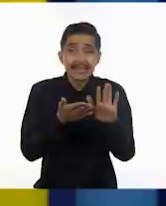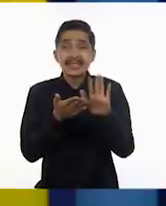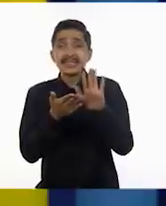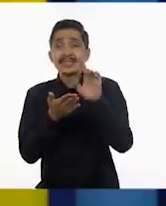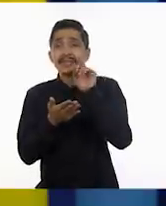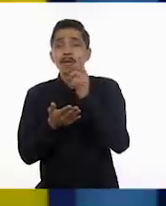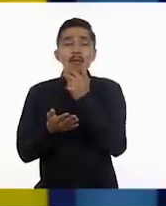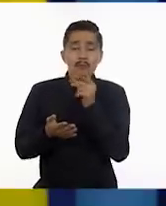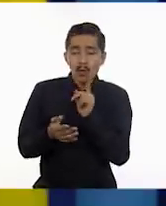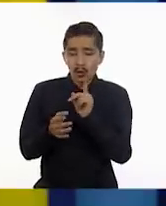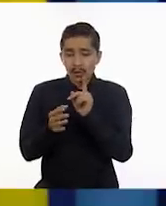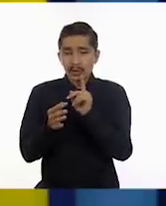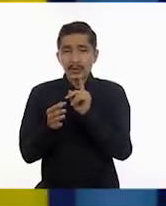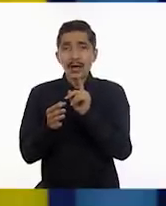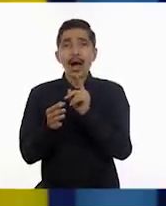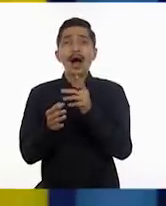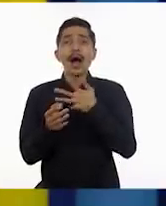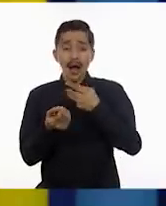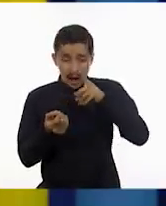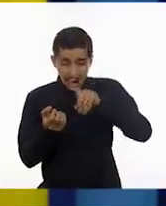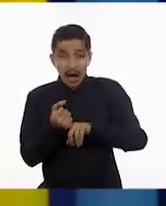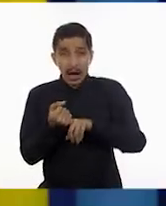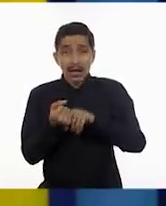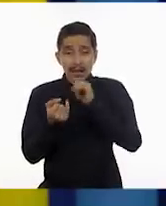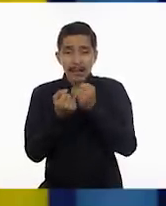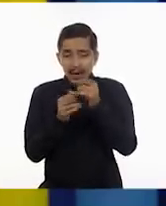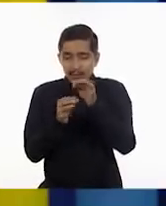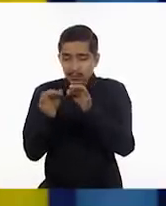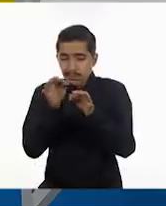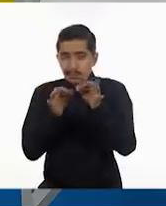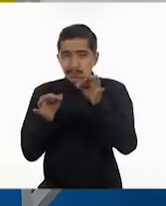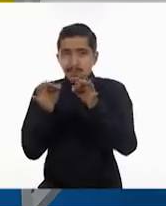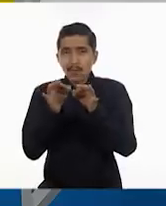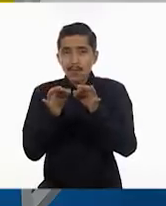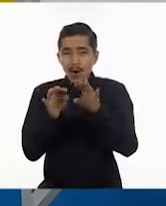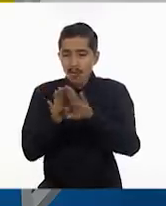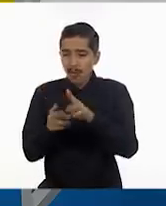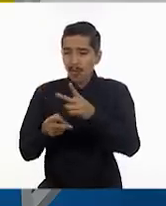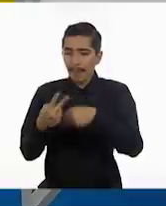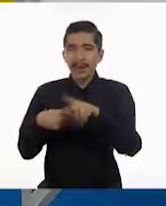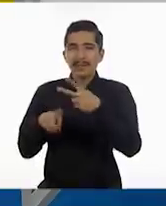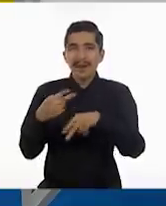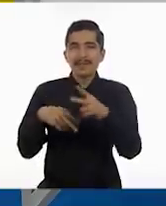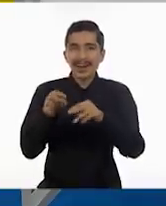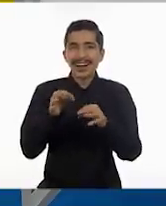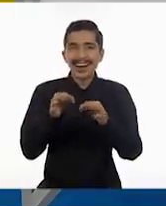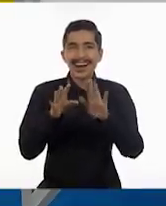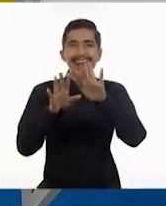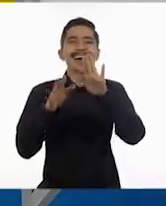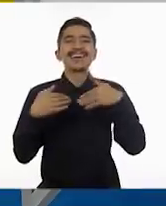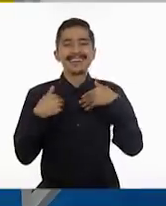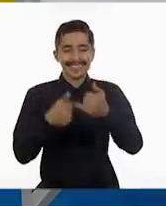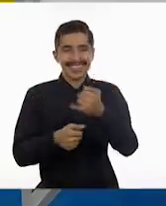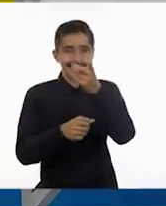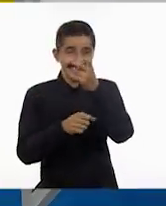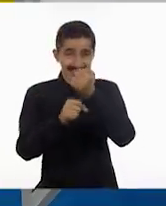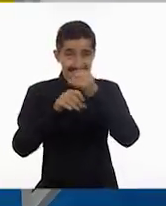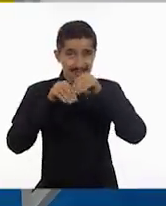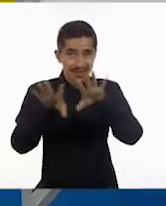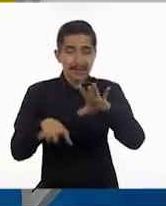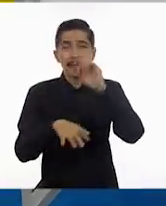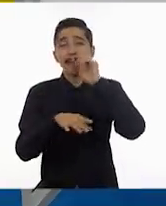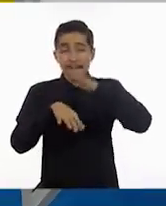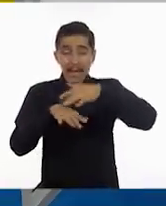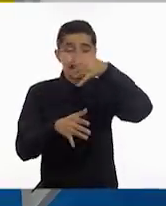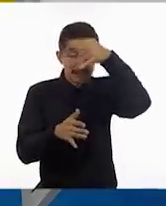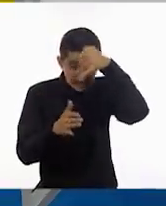sexuales, se producen también hormonas que tienen que ver con la reproducción? Así es, si estás entendiendo muy bien esta información. Para